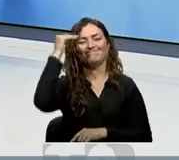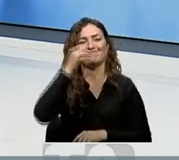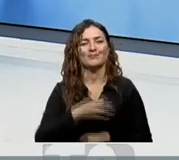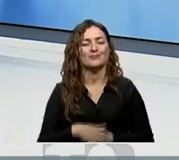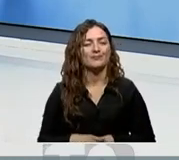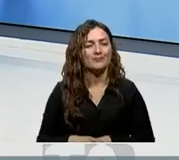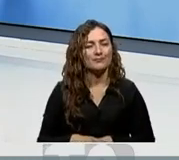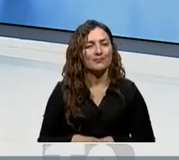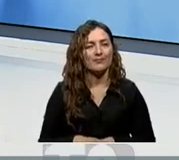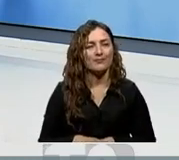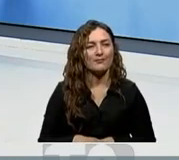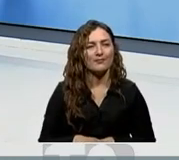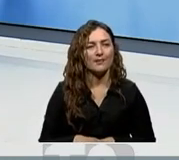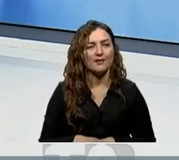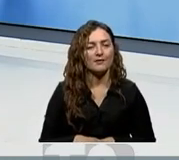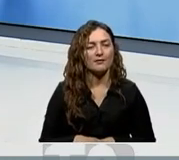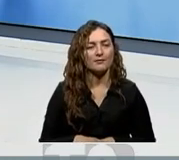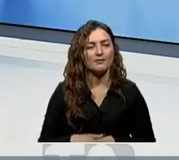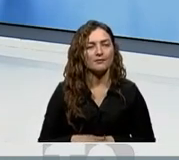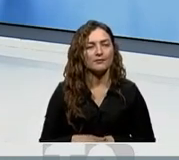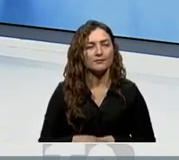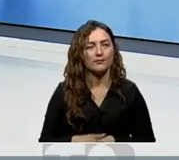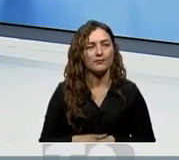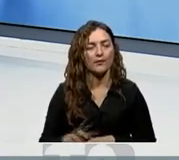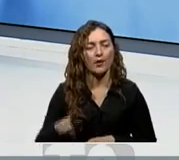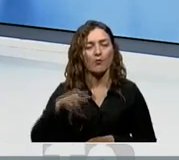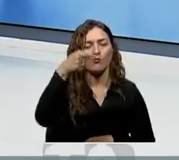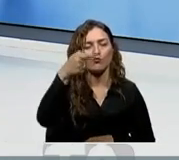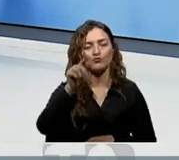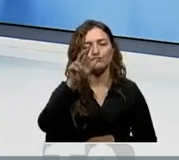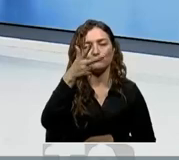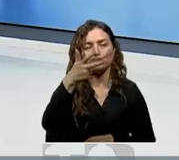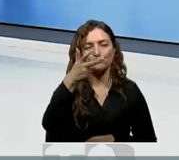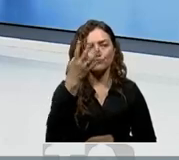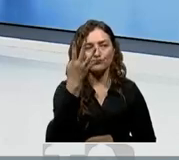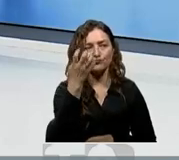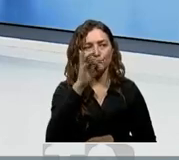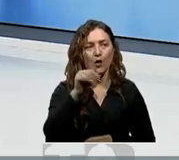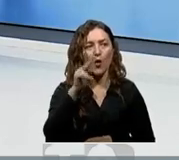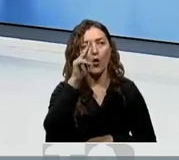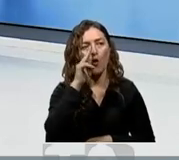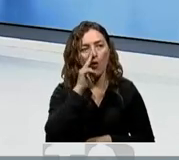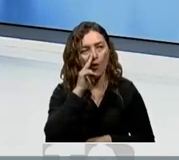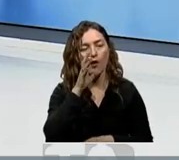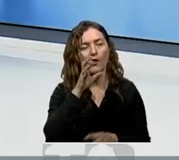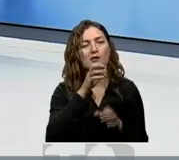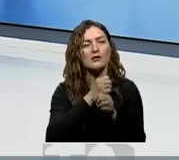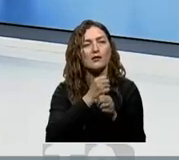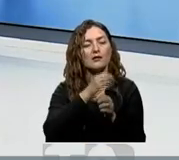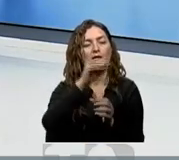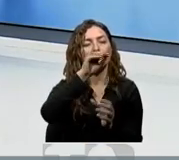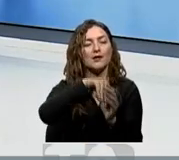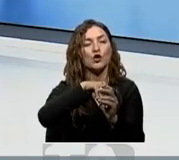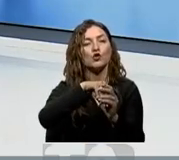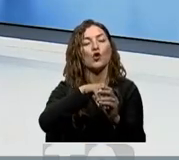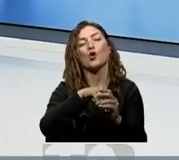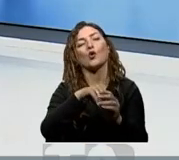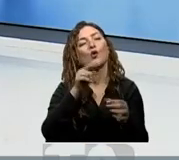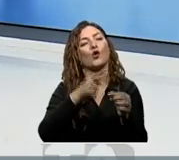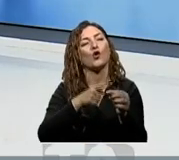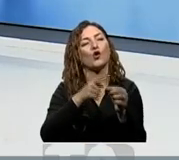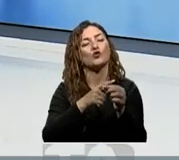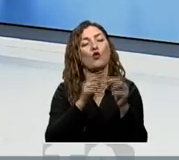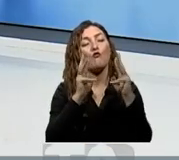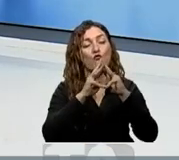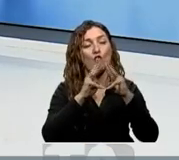adulta. Quiero comentarles a propósito de este tema que el próximo 13 y 14 de junio se realizará aquí en Quito un foro que reunirá a